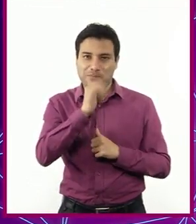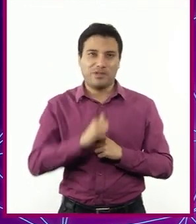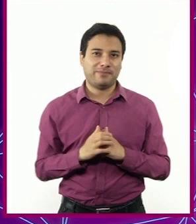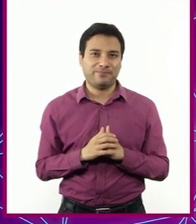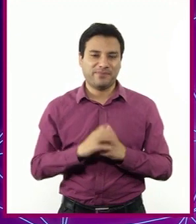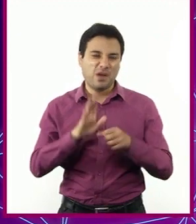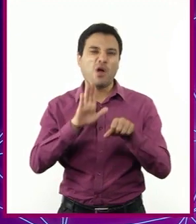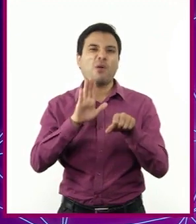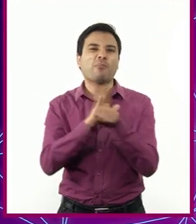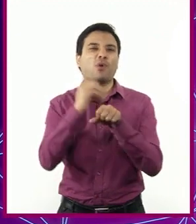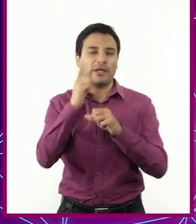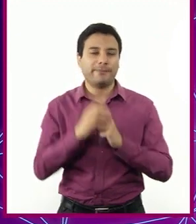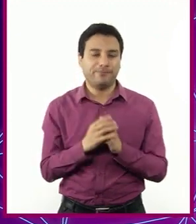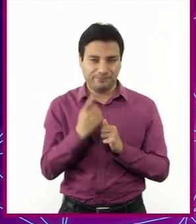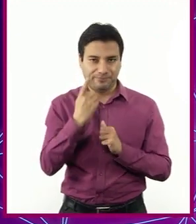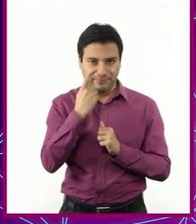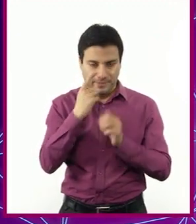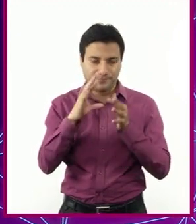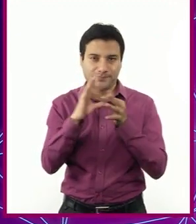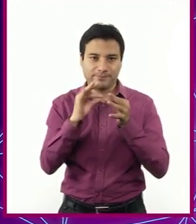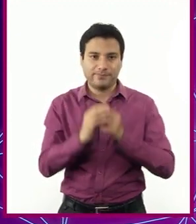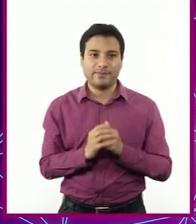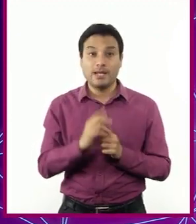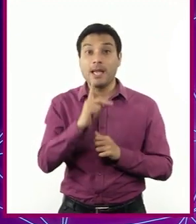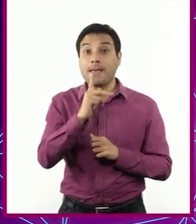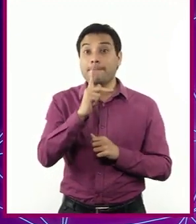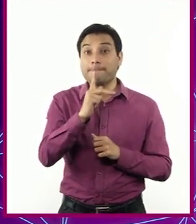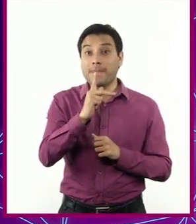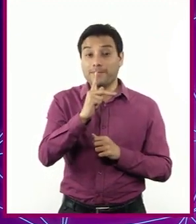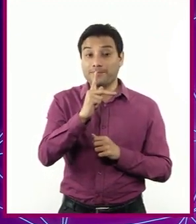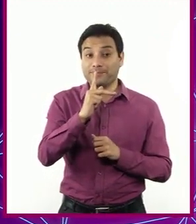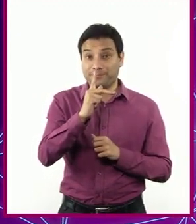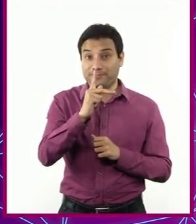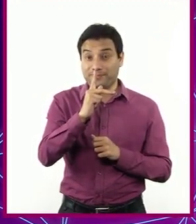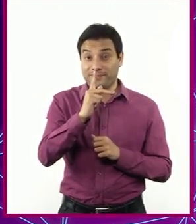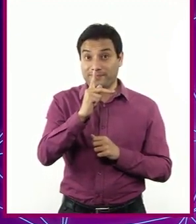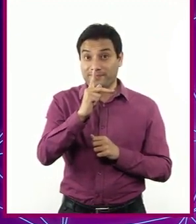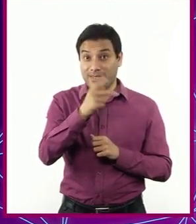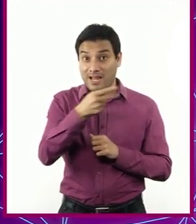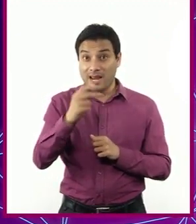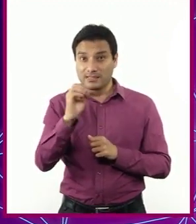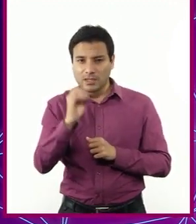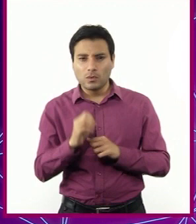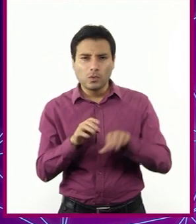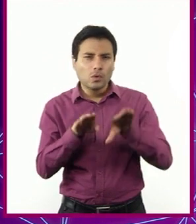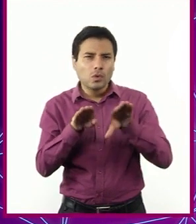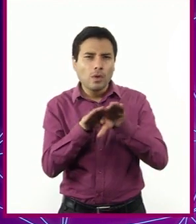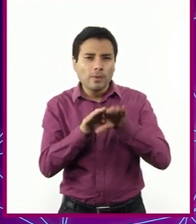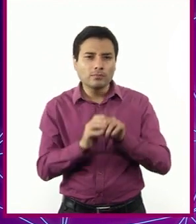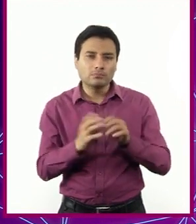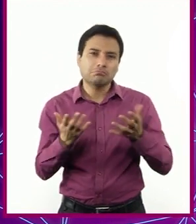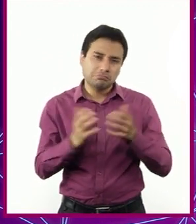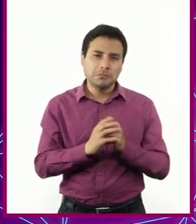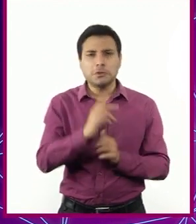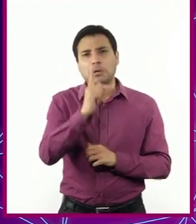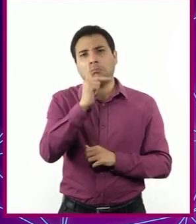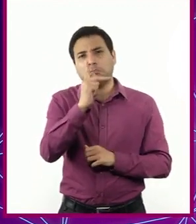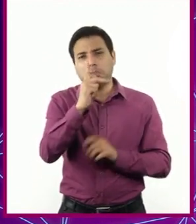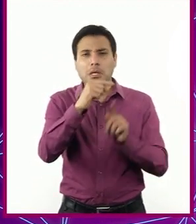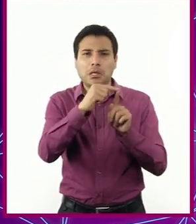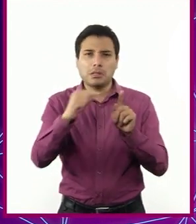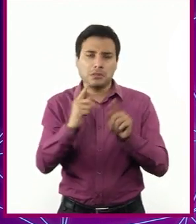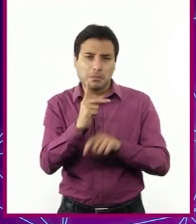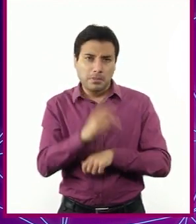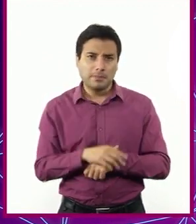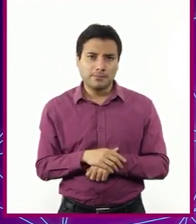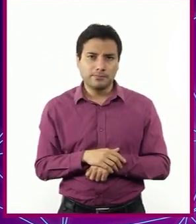por qué. P a la 0 puede provenir de P entre P. ¿Qué